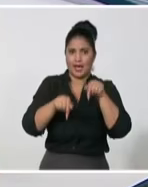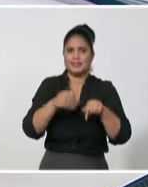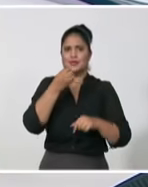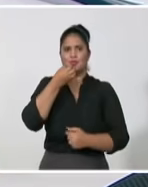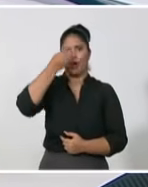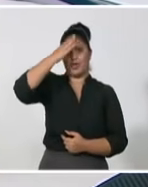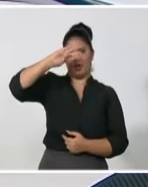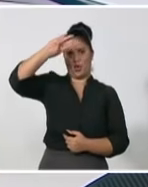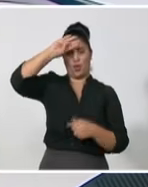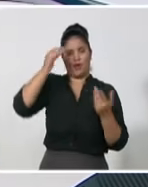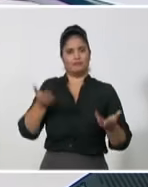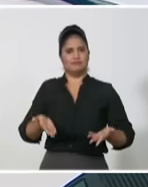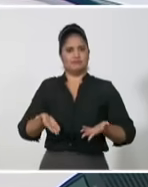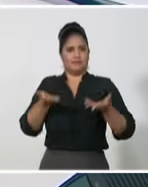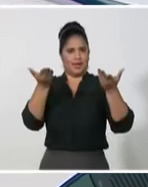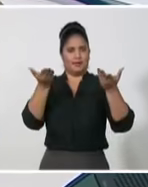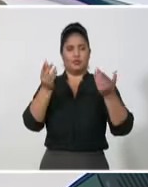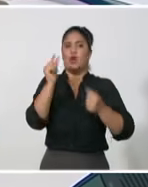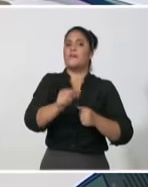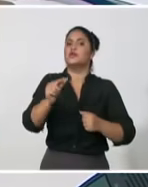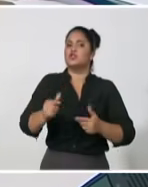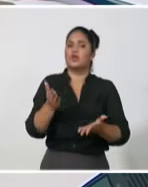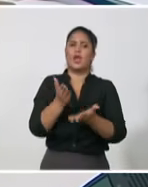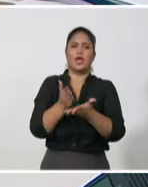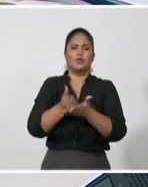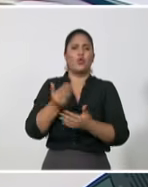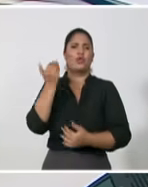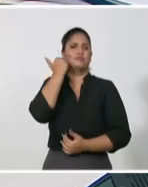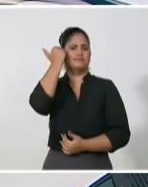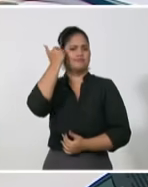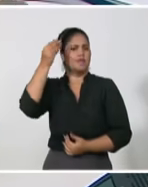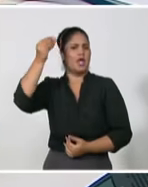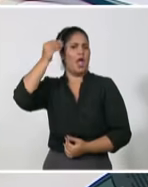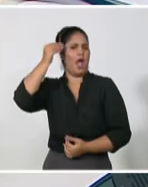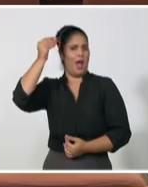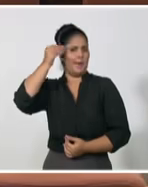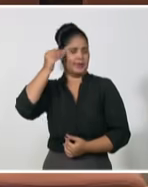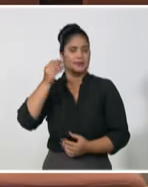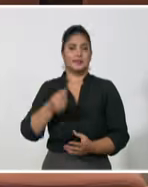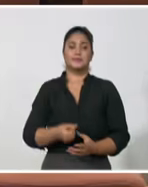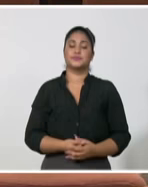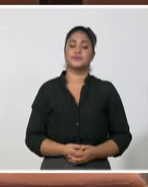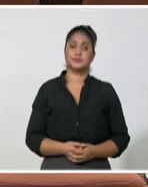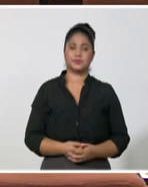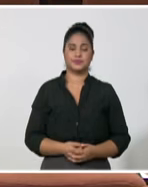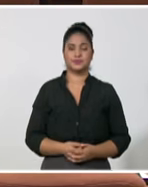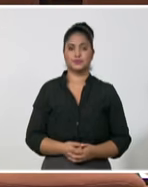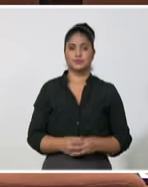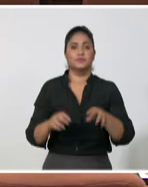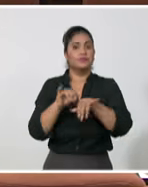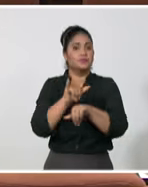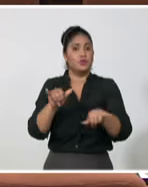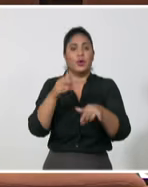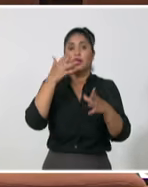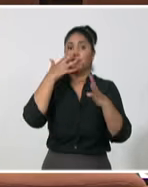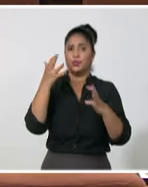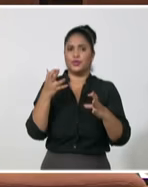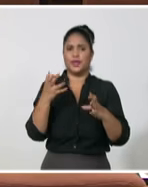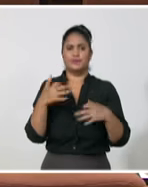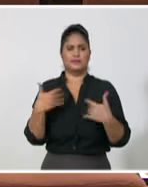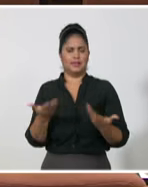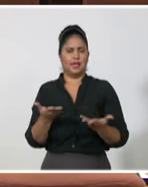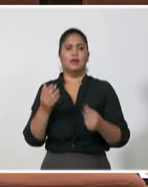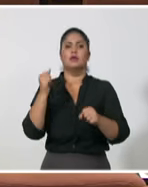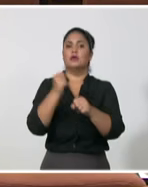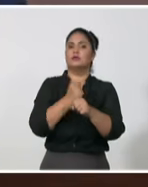díaz canel llamó a apostar por la informatización la ciencia y la innovación al tiempo que resaltó el valor de la comunicación social en la labor